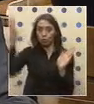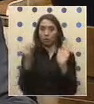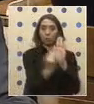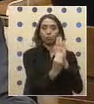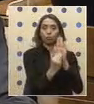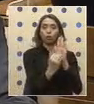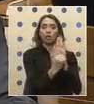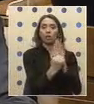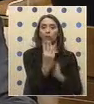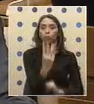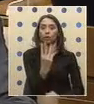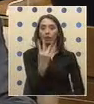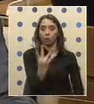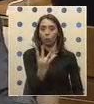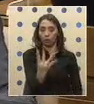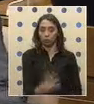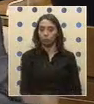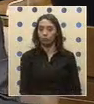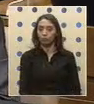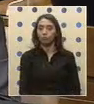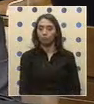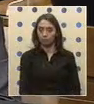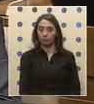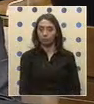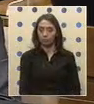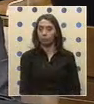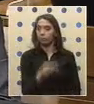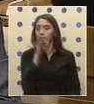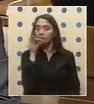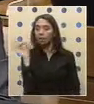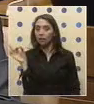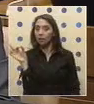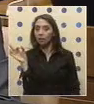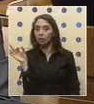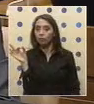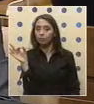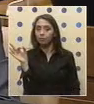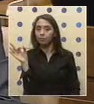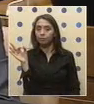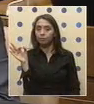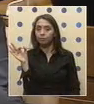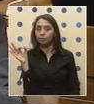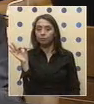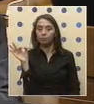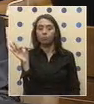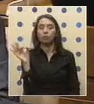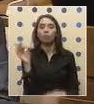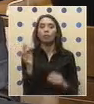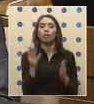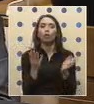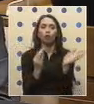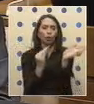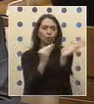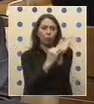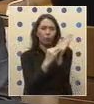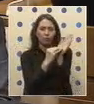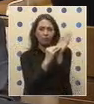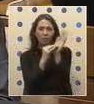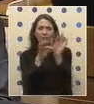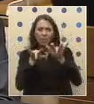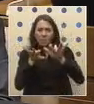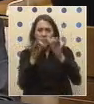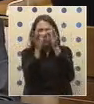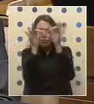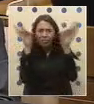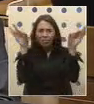34. Y quiero decir lo siguiente respecto de cómo queda redactado el artículo 15, y por eso